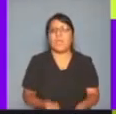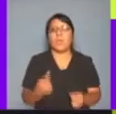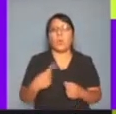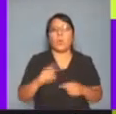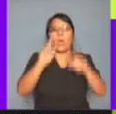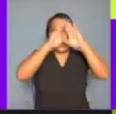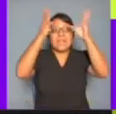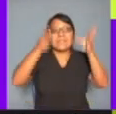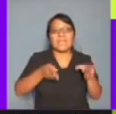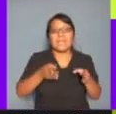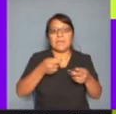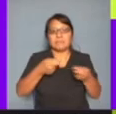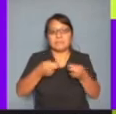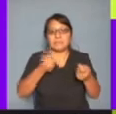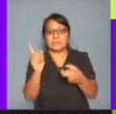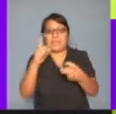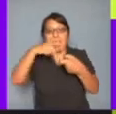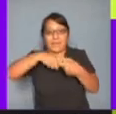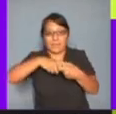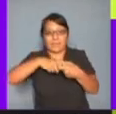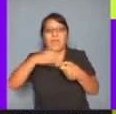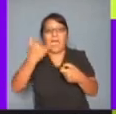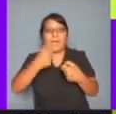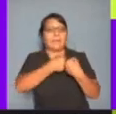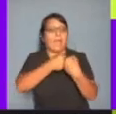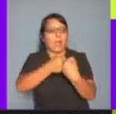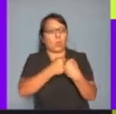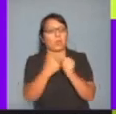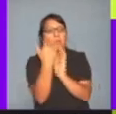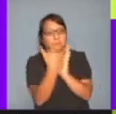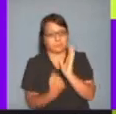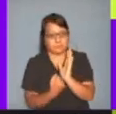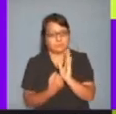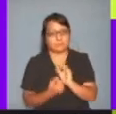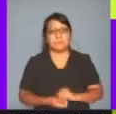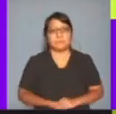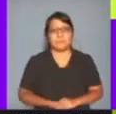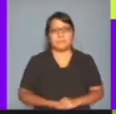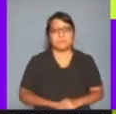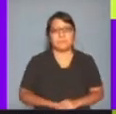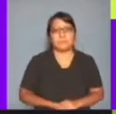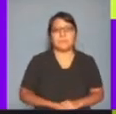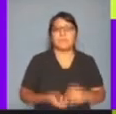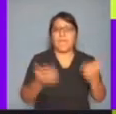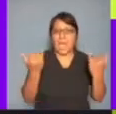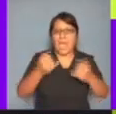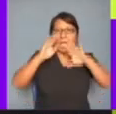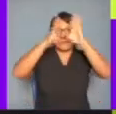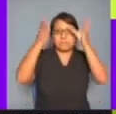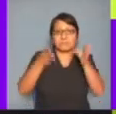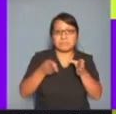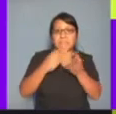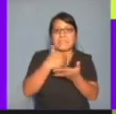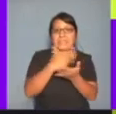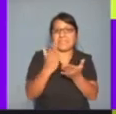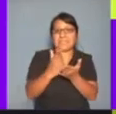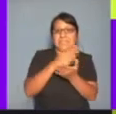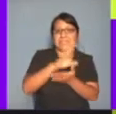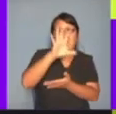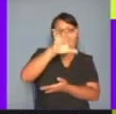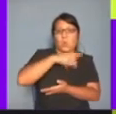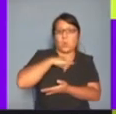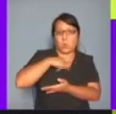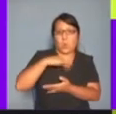están adheridos con este descuento que van a mantener. ¿Hay comercios del interior adheridos también? Sí, por